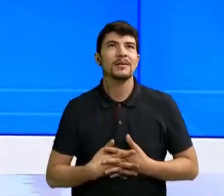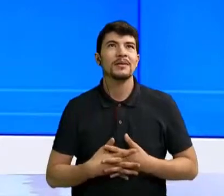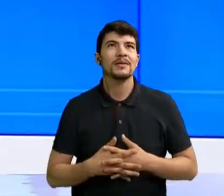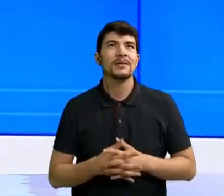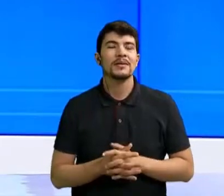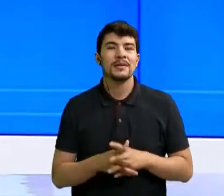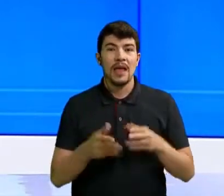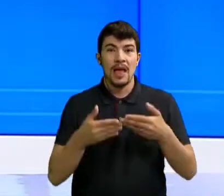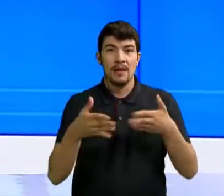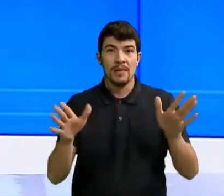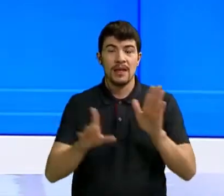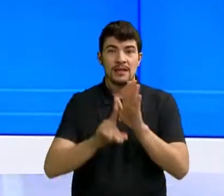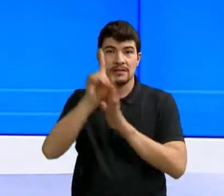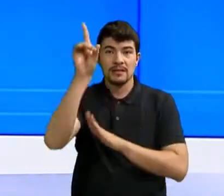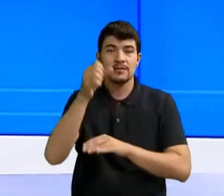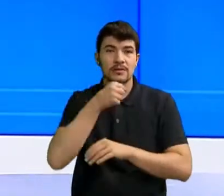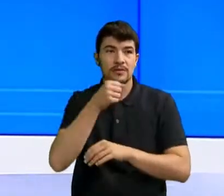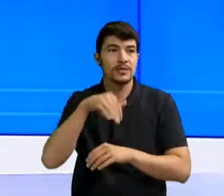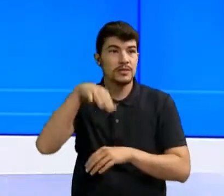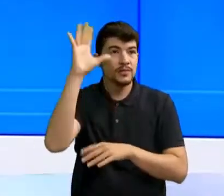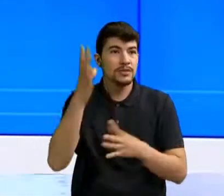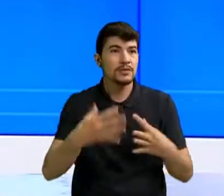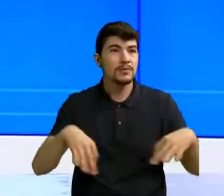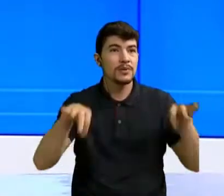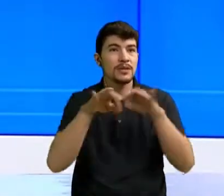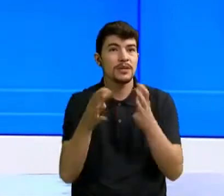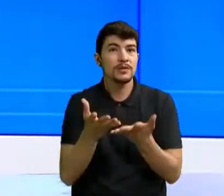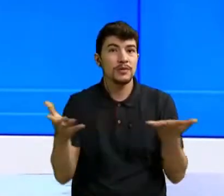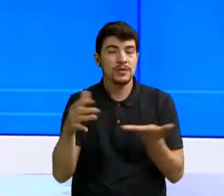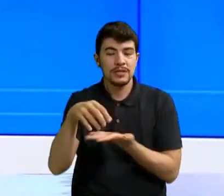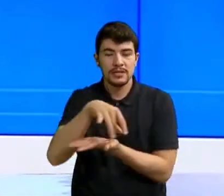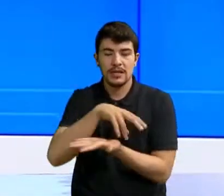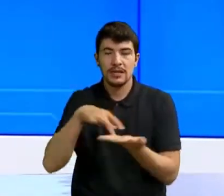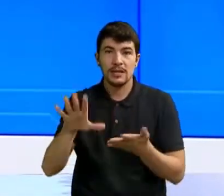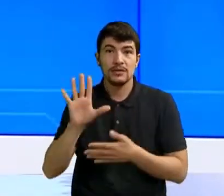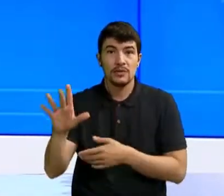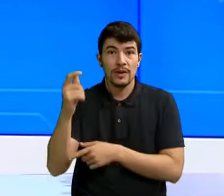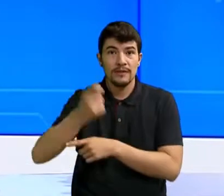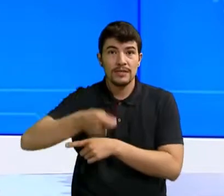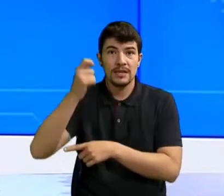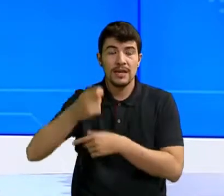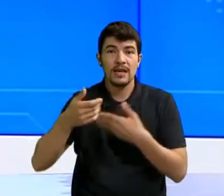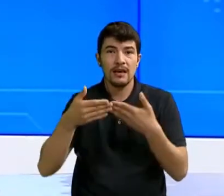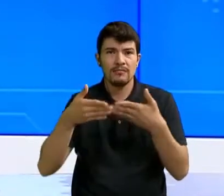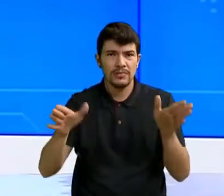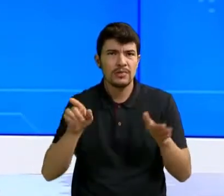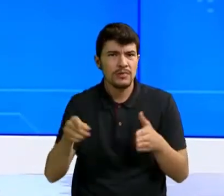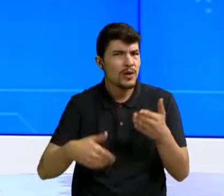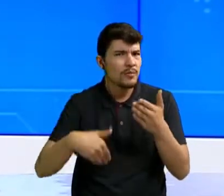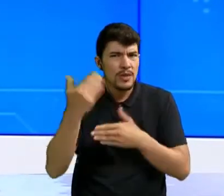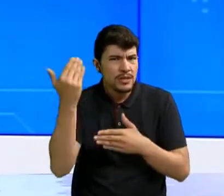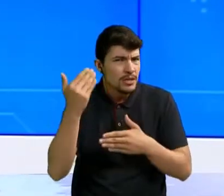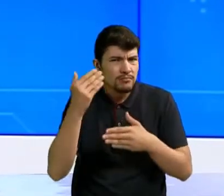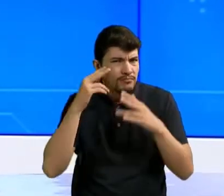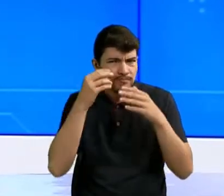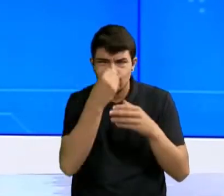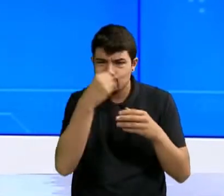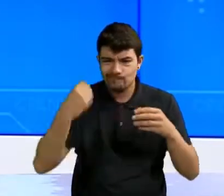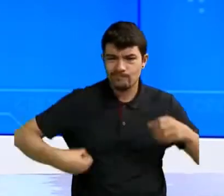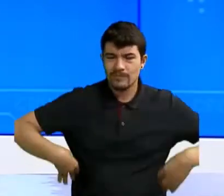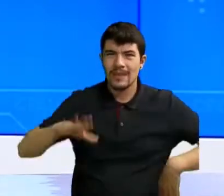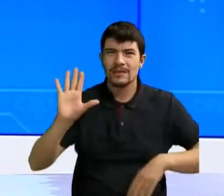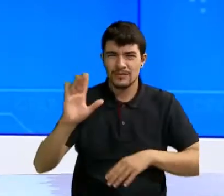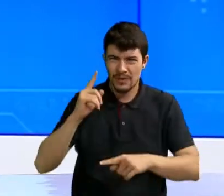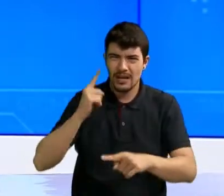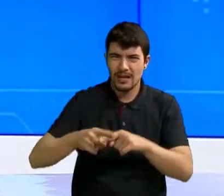y ampliamos el desarrollo de la noticia más importante en santander porque la fiscalía abrió investigación por presunta corrupción en contratos firmados por un ex